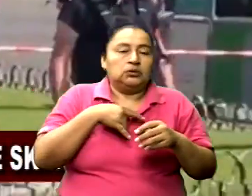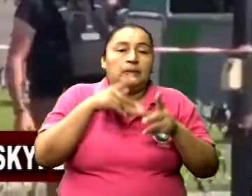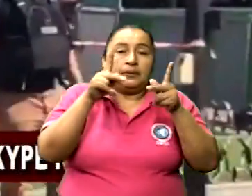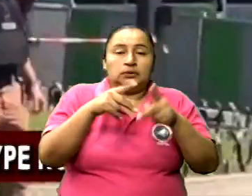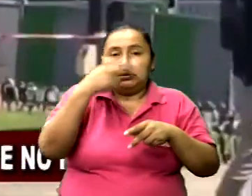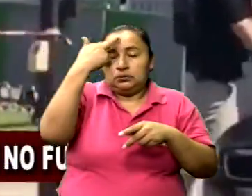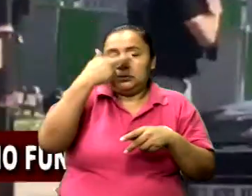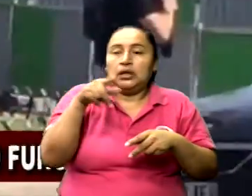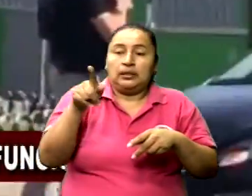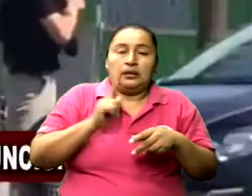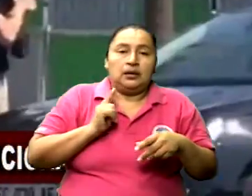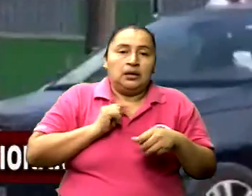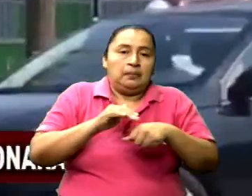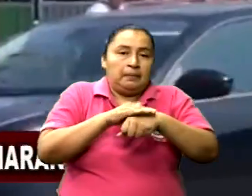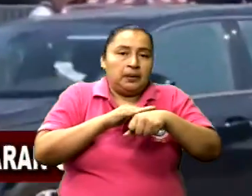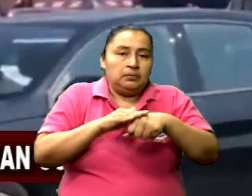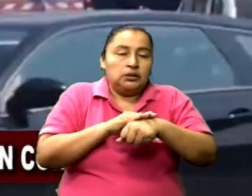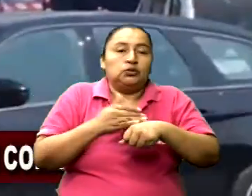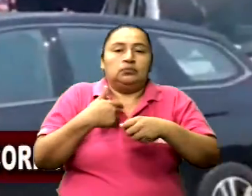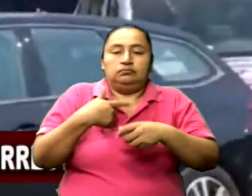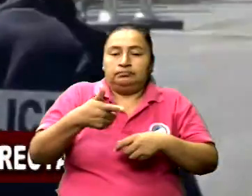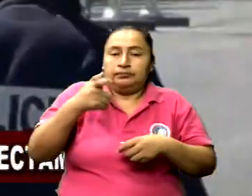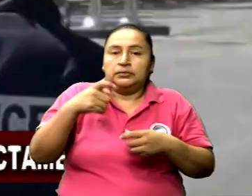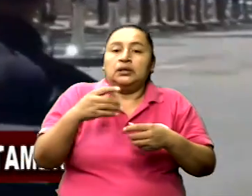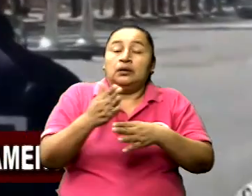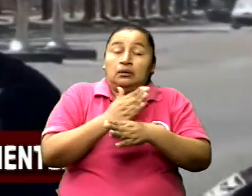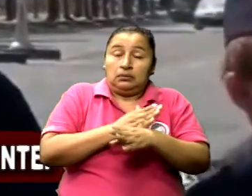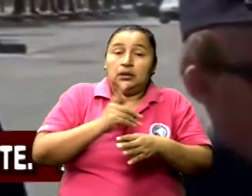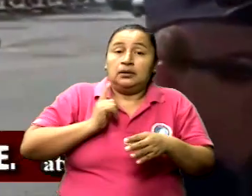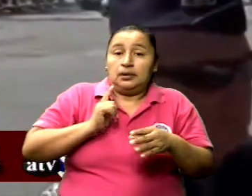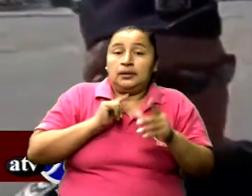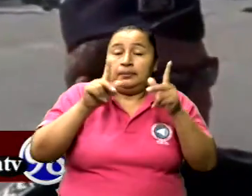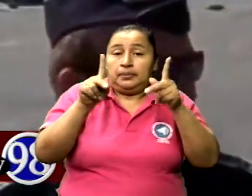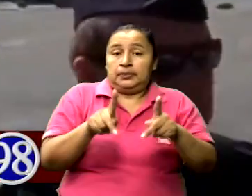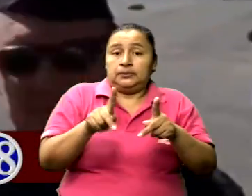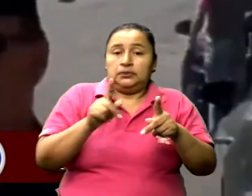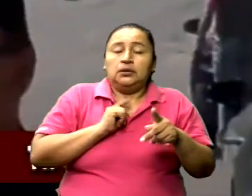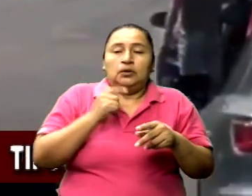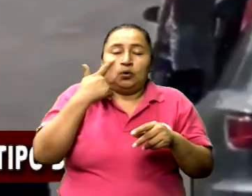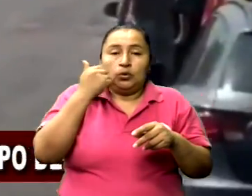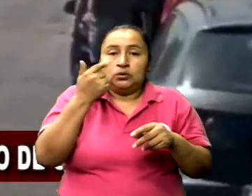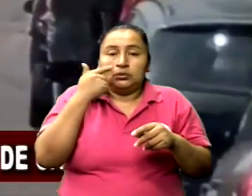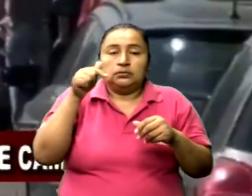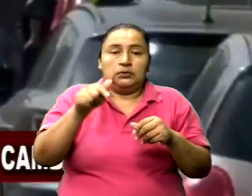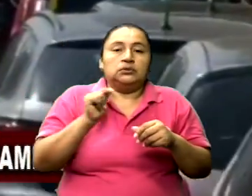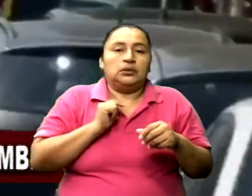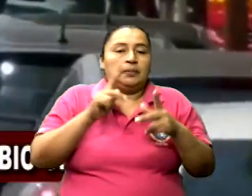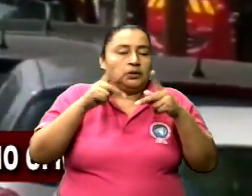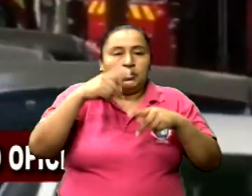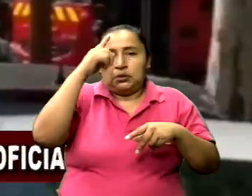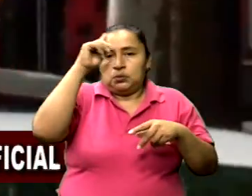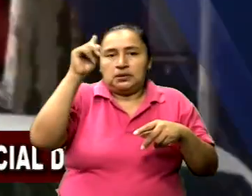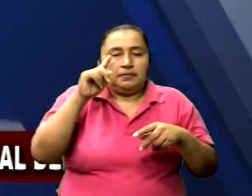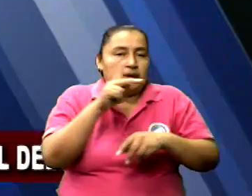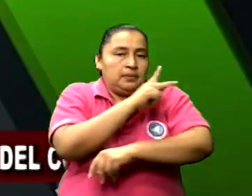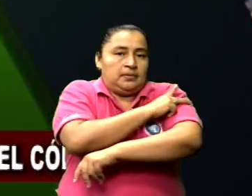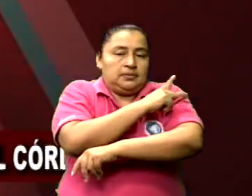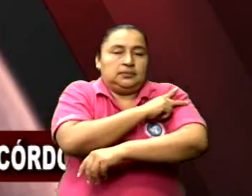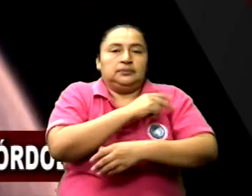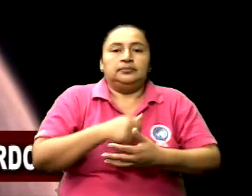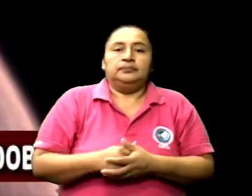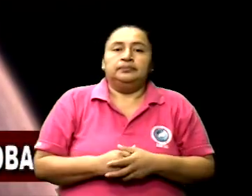tenía una licencia de armas emitida antes de que el atacante fuese conocido de las autoridades.